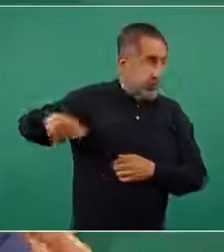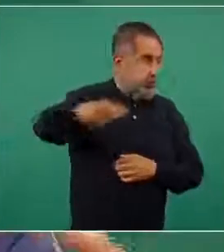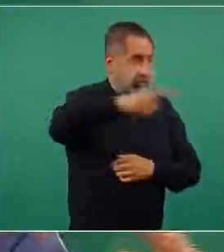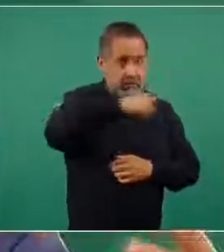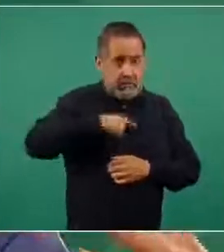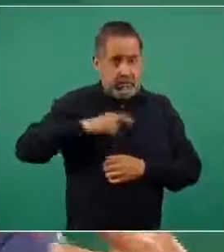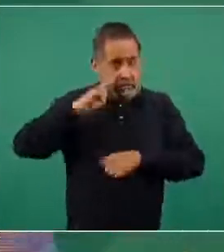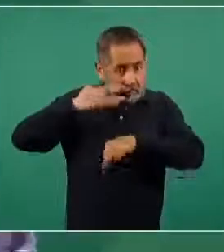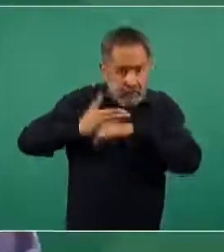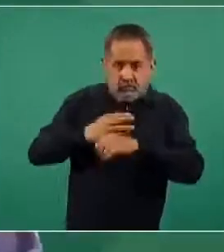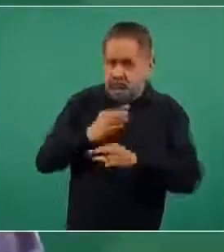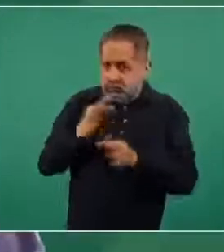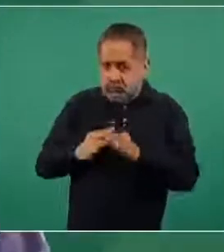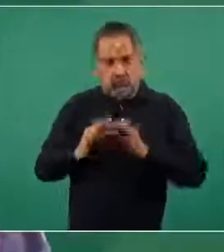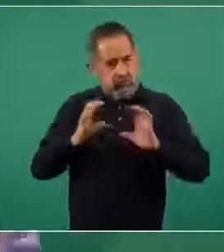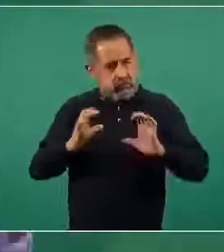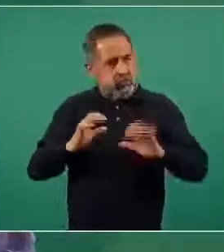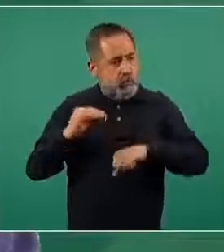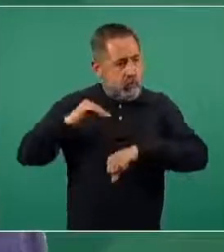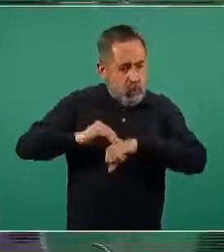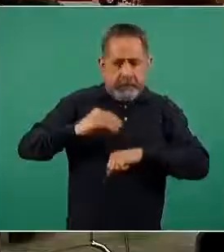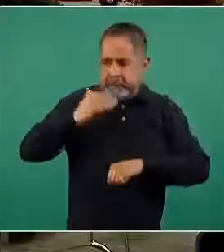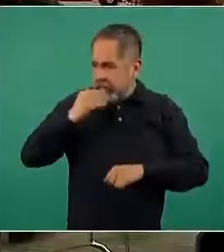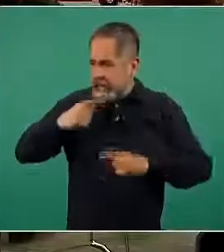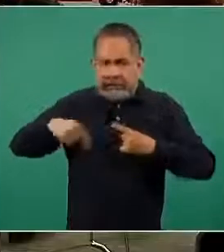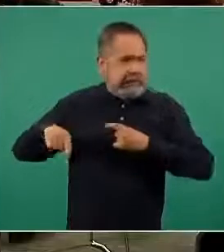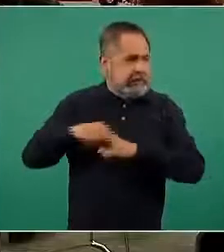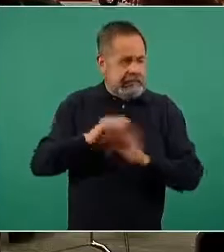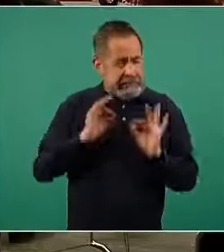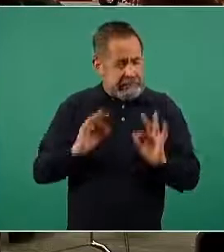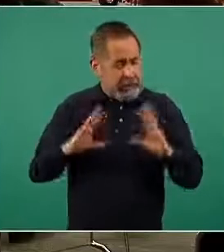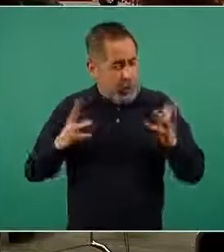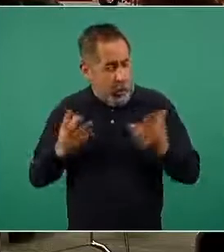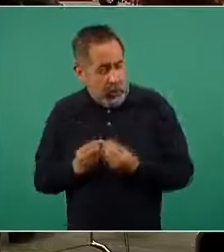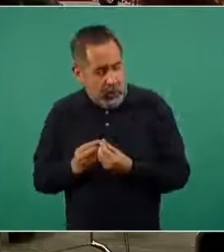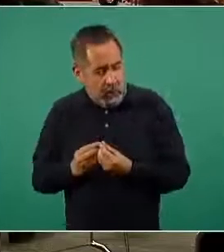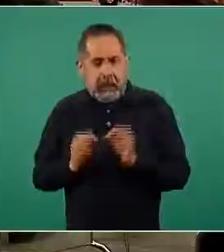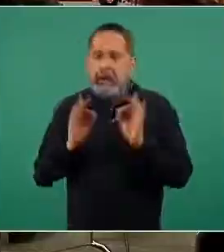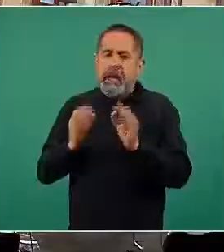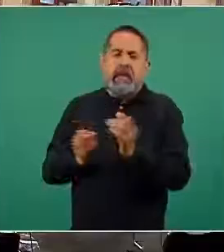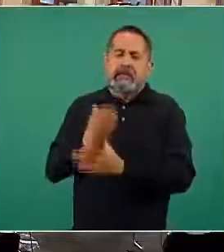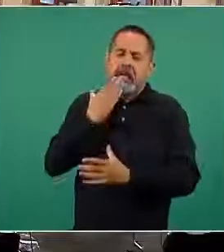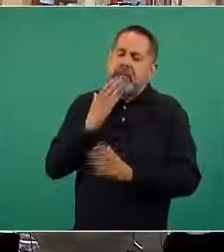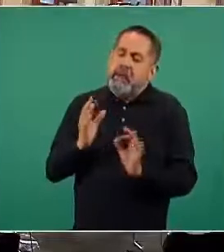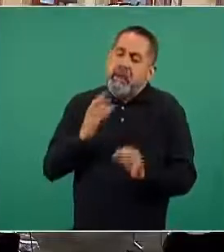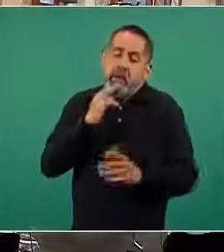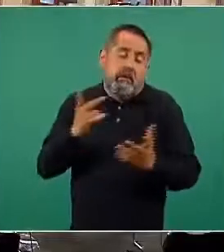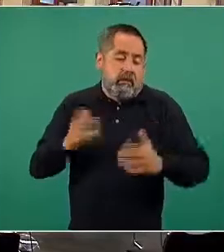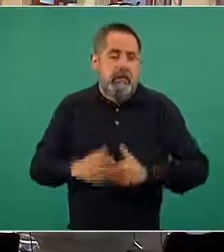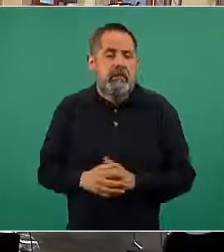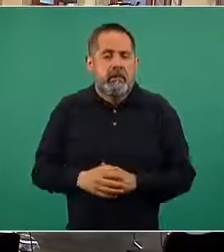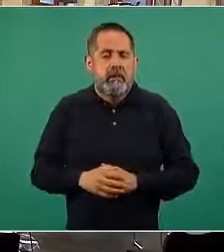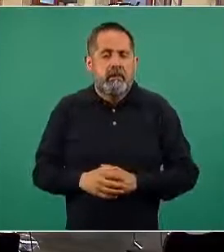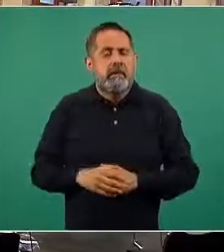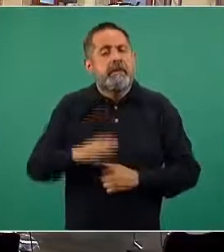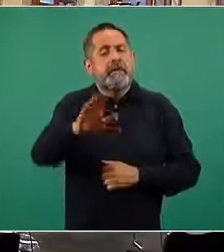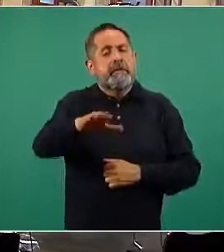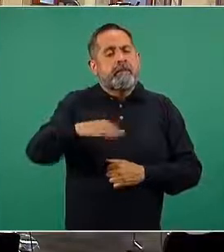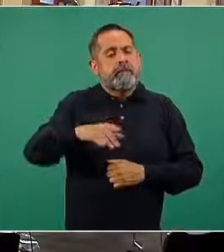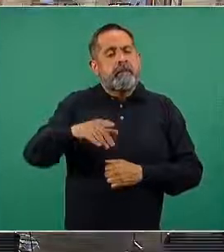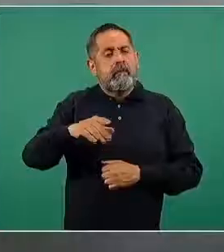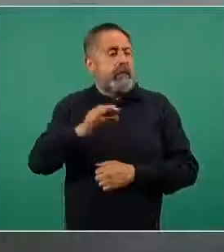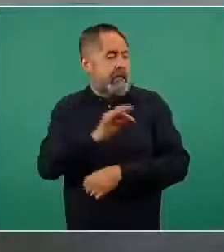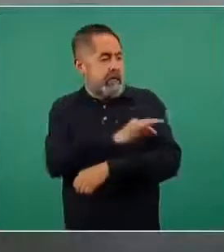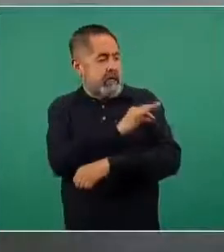actuemos juntos, vamos a tener una mayor probabilidad de éxito. ¿Ayudaría el tema ya de la vacunación